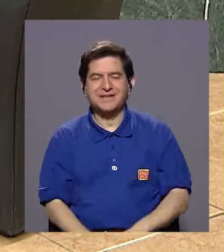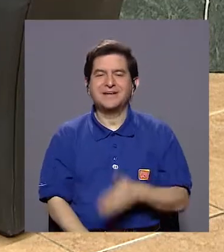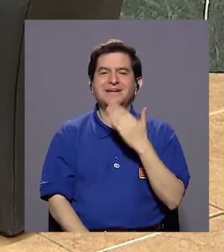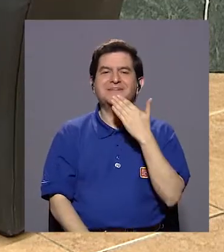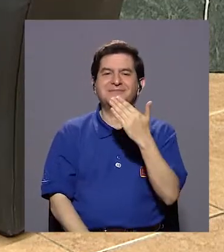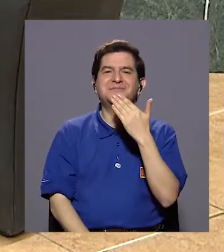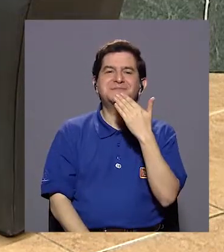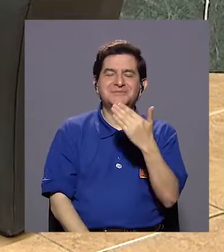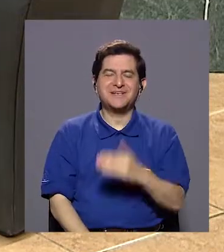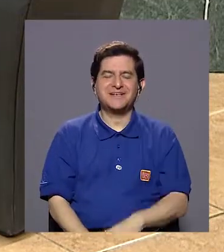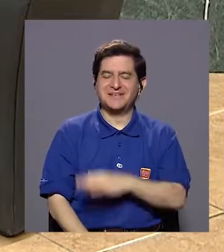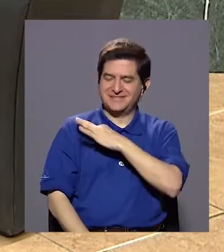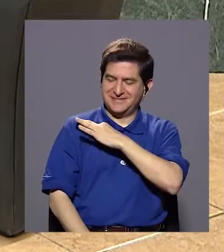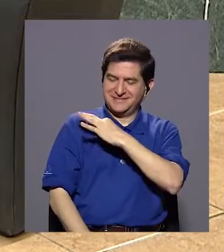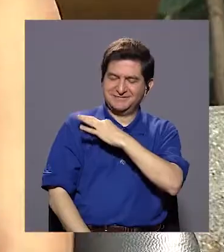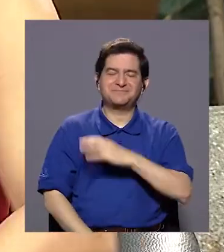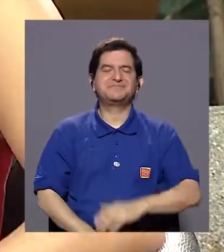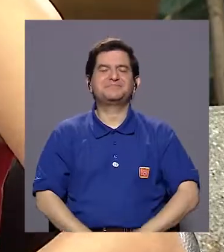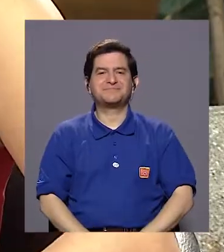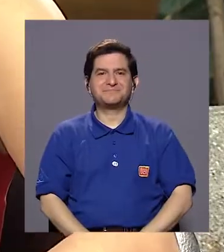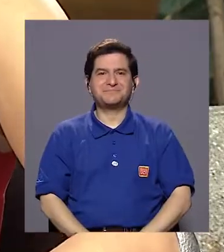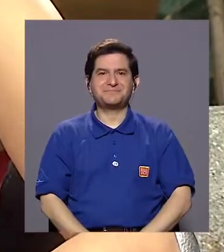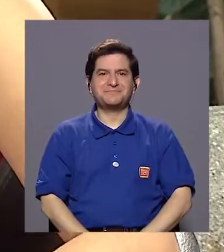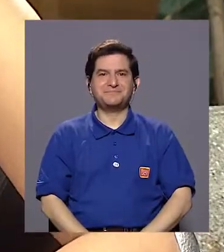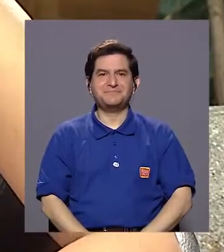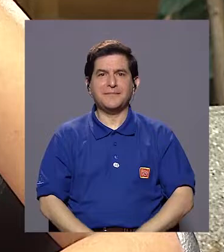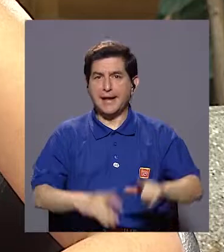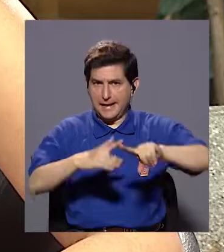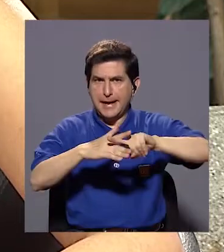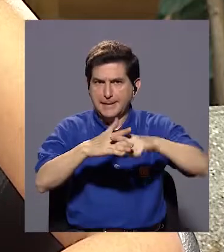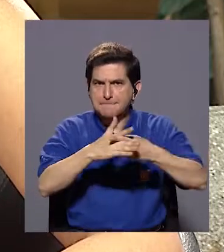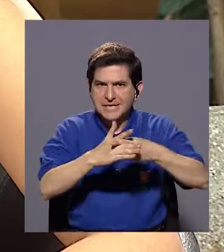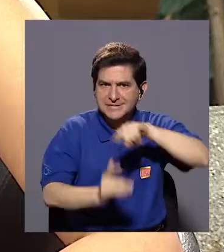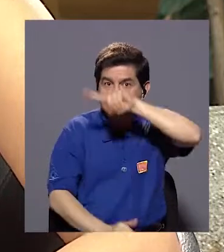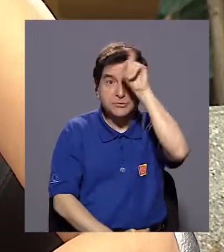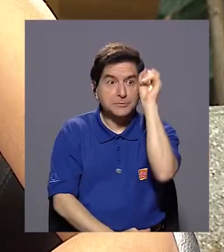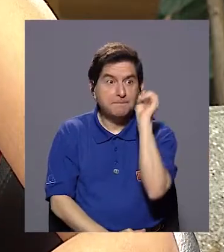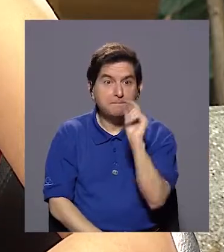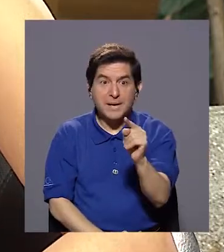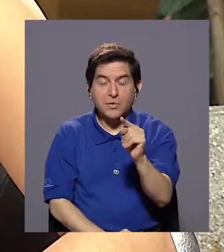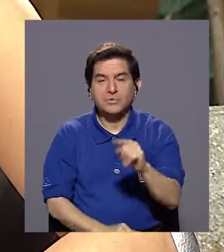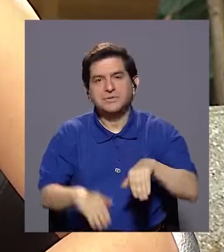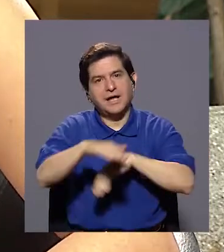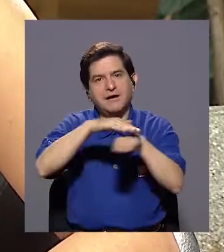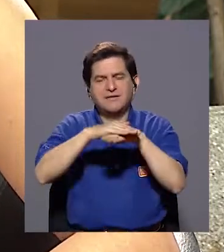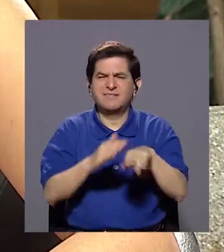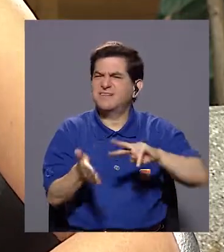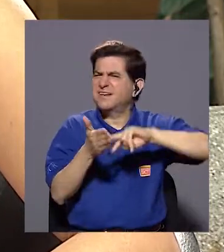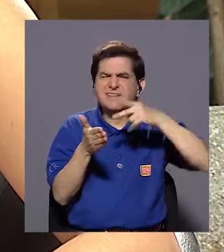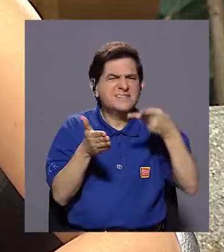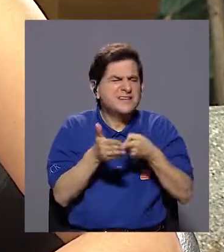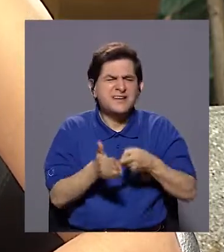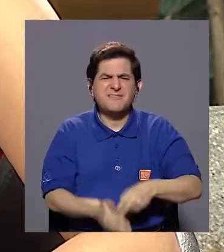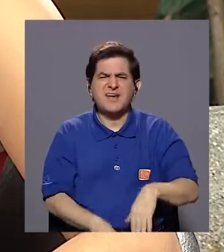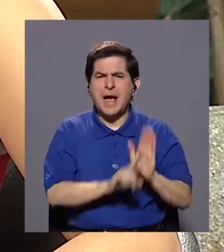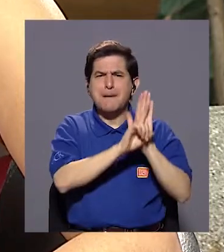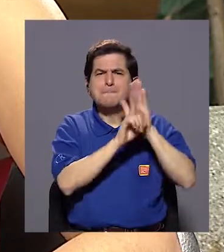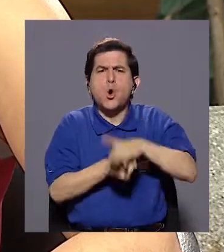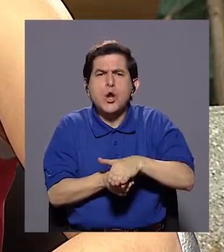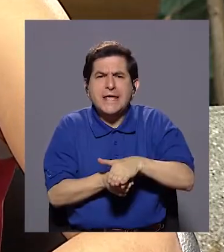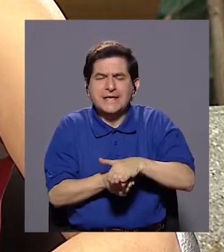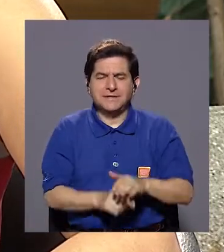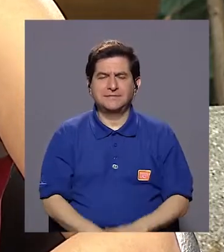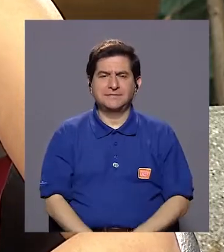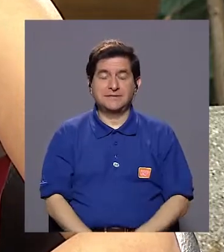Bueno, muchas gracias por la invitación. Y bueno, empecemos con la pregunta de la más básica. ¿Qué es el bullying?